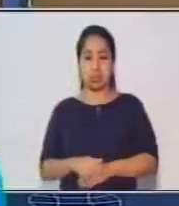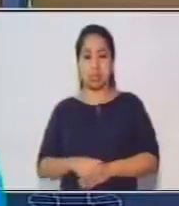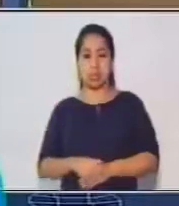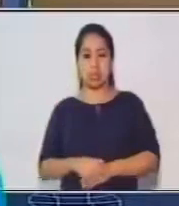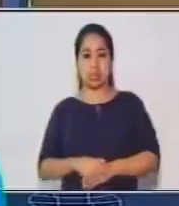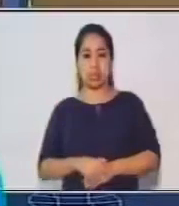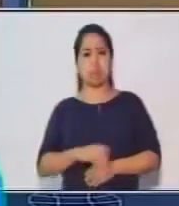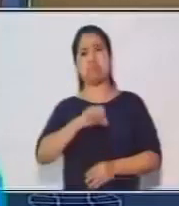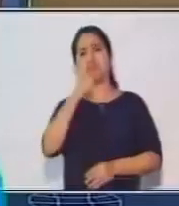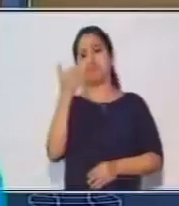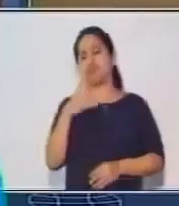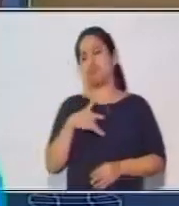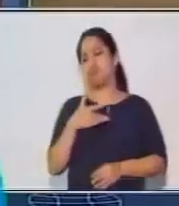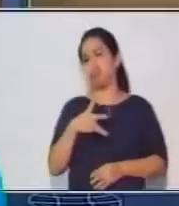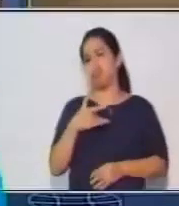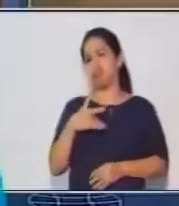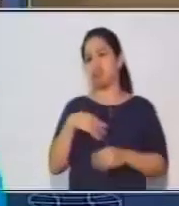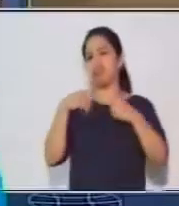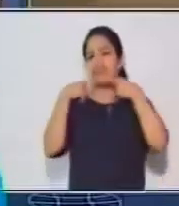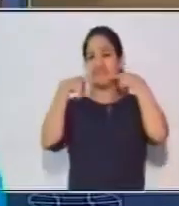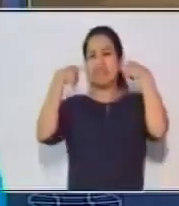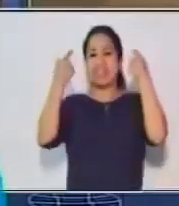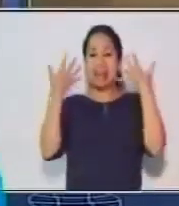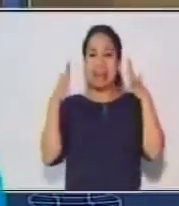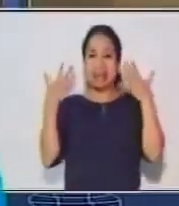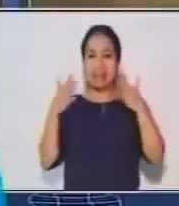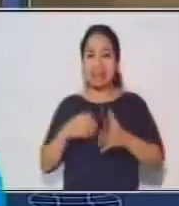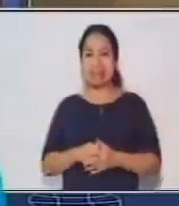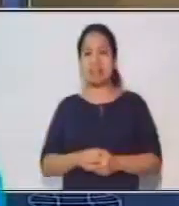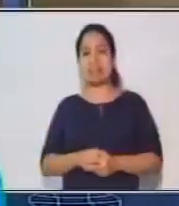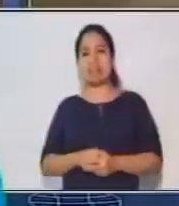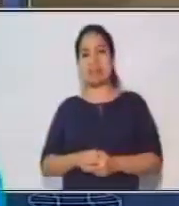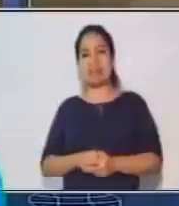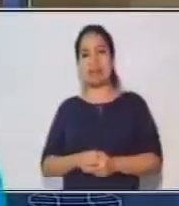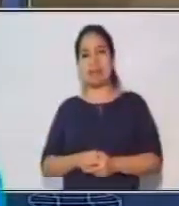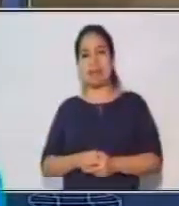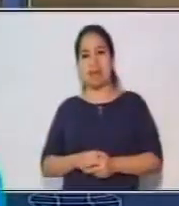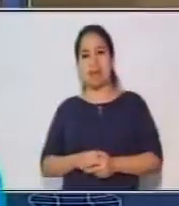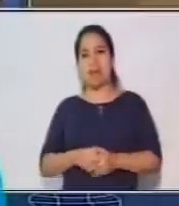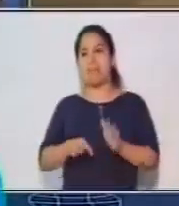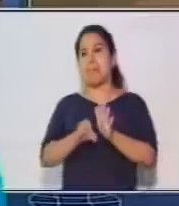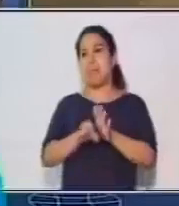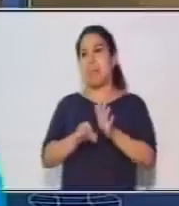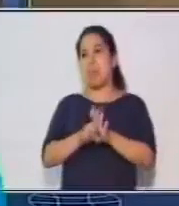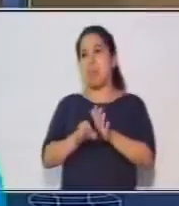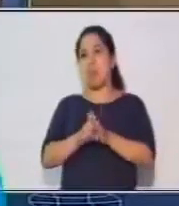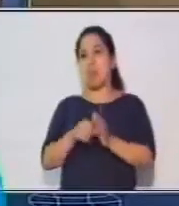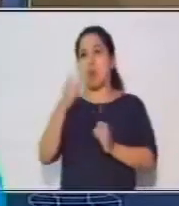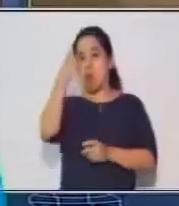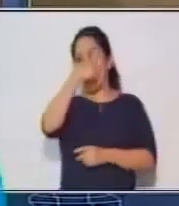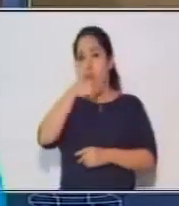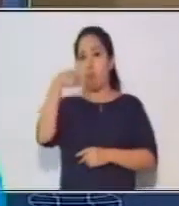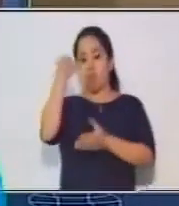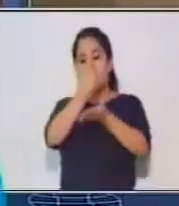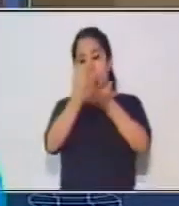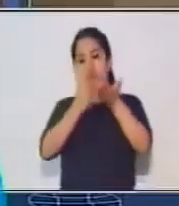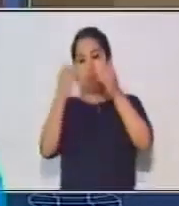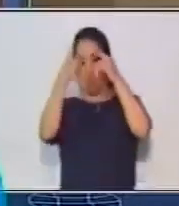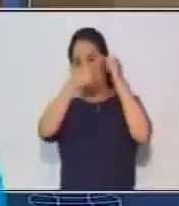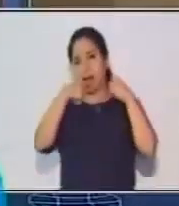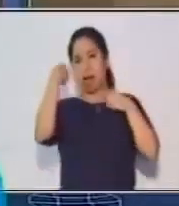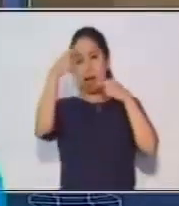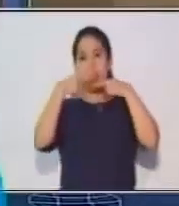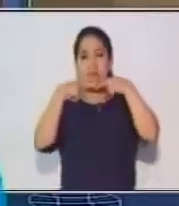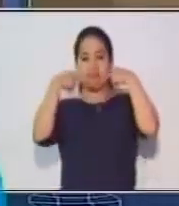¿Qué más sentimientos? La alegría, sí, una carita sonriendo.